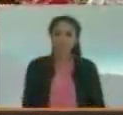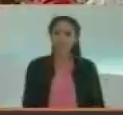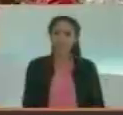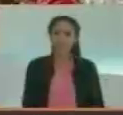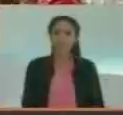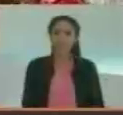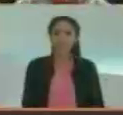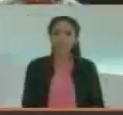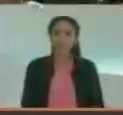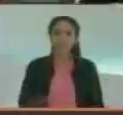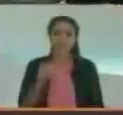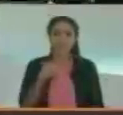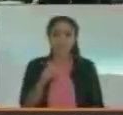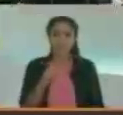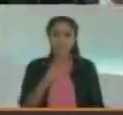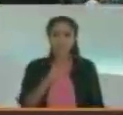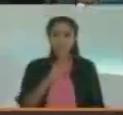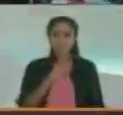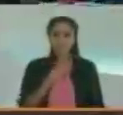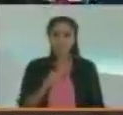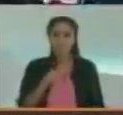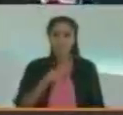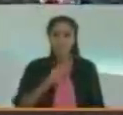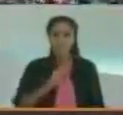Vamos, Drácula.